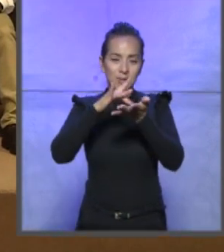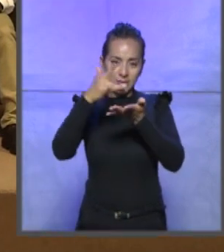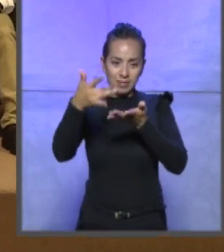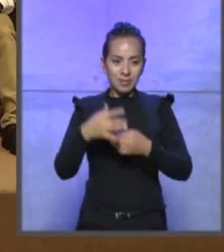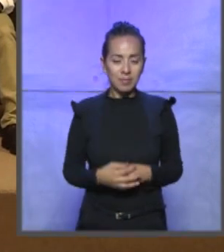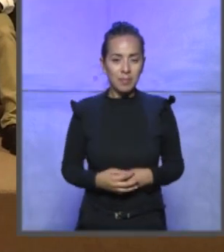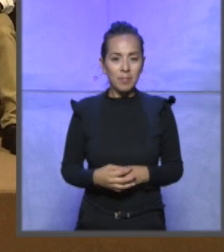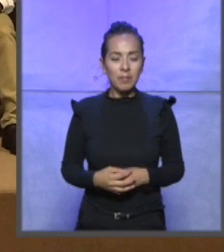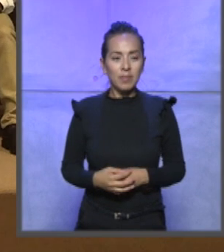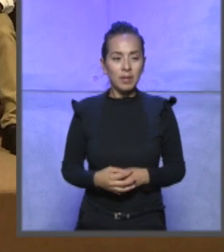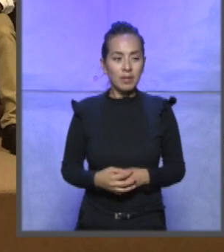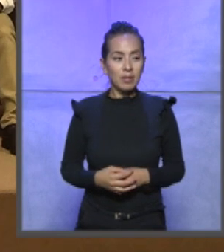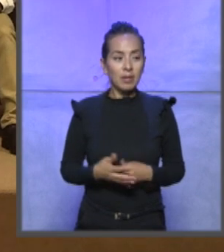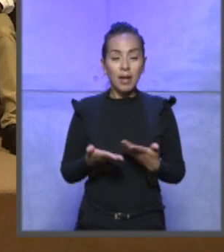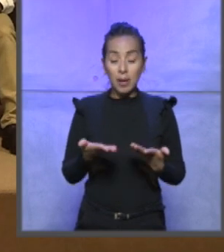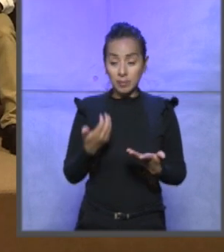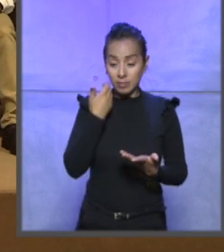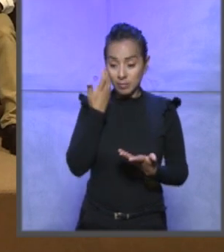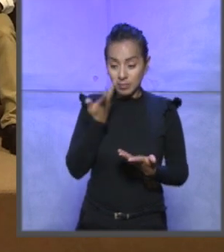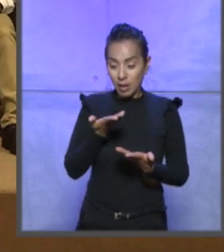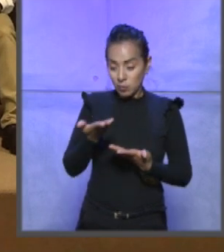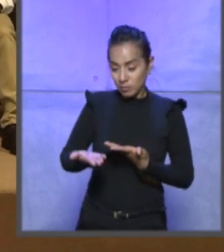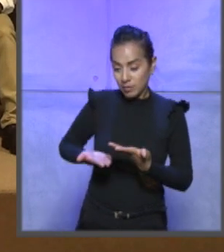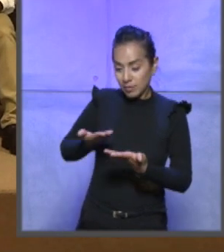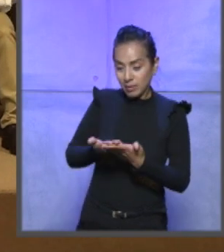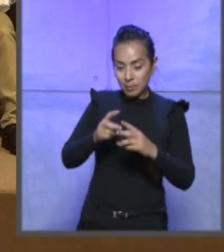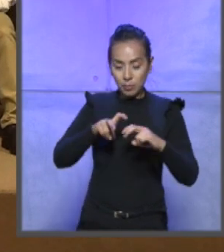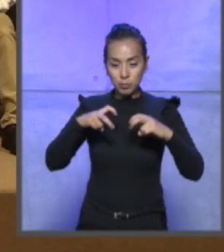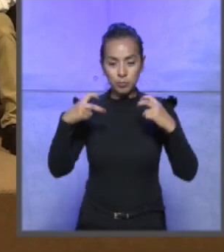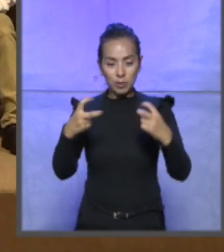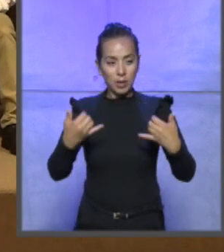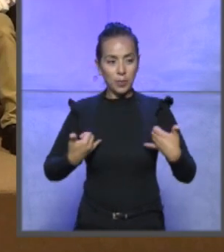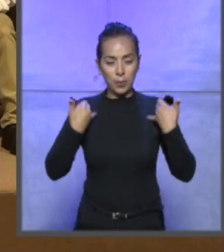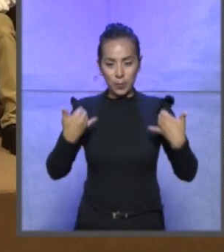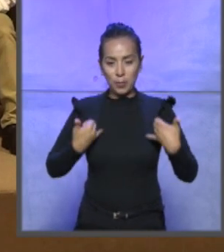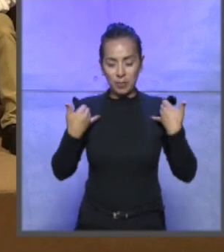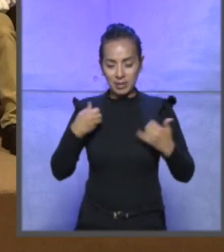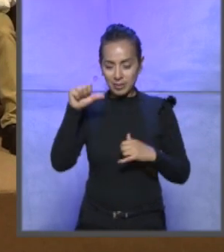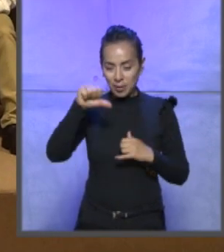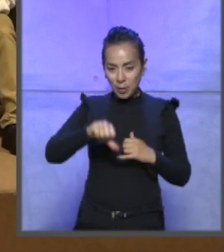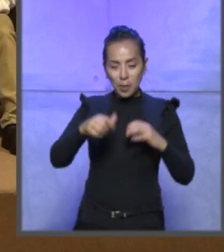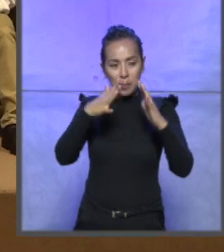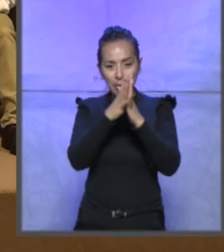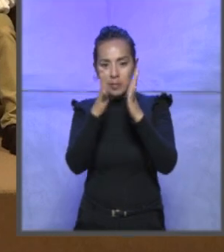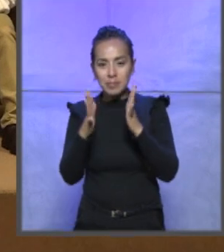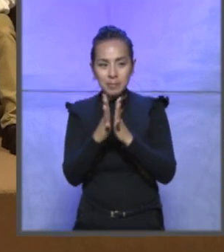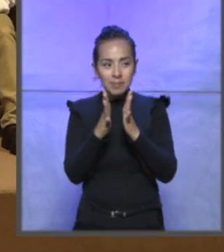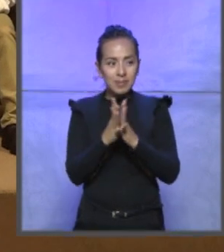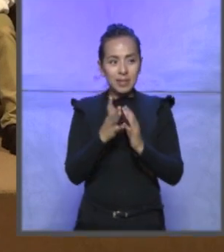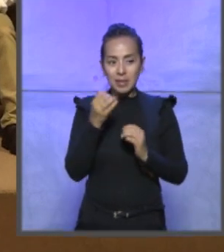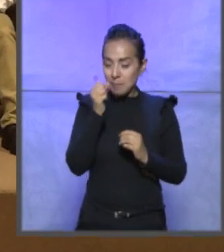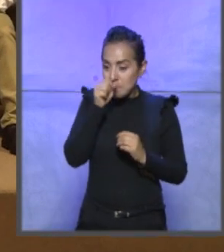Muchas, muchas gracias. Pues permítanme presentarles ahora sí al panel de jóvenes que nos van a acompañar en esta